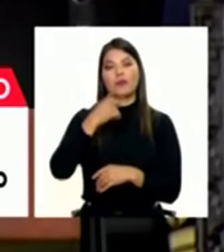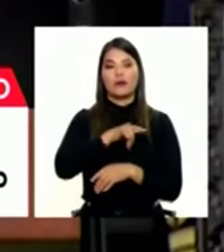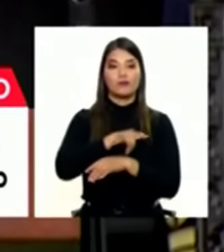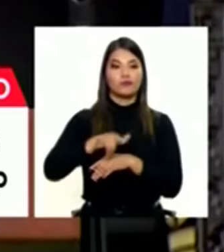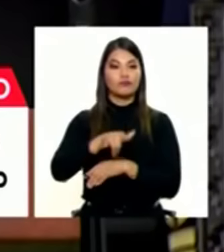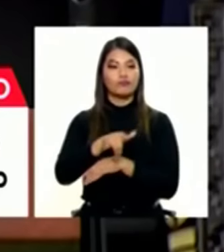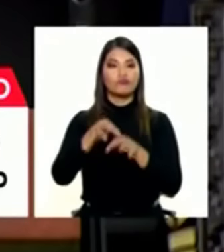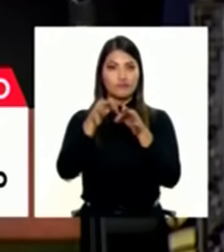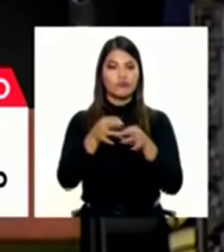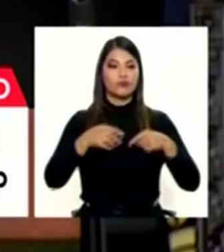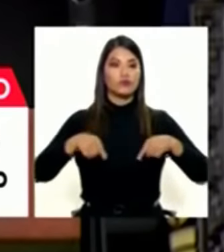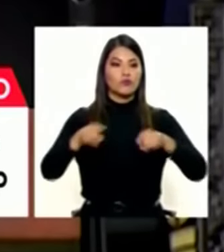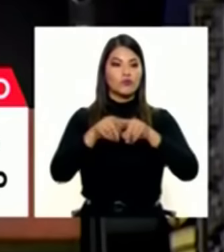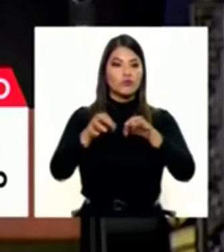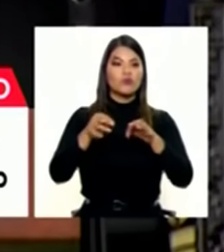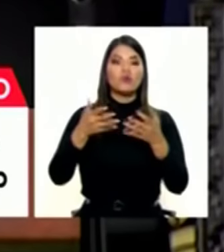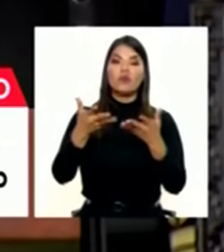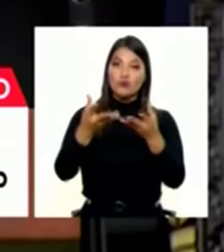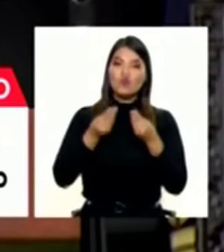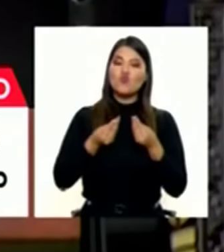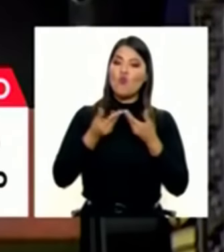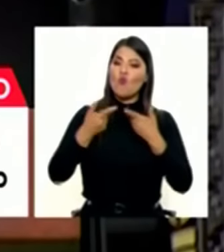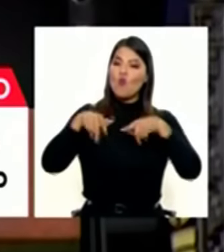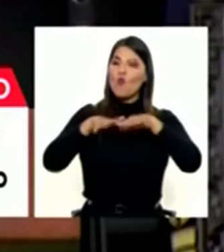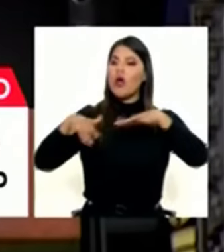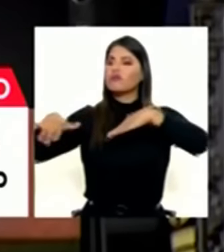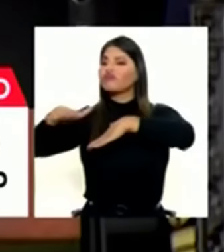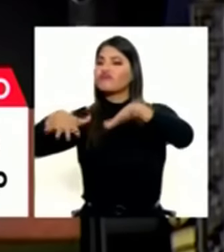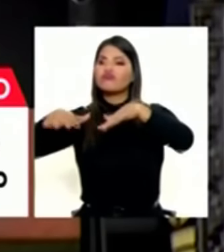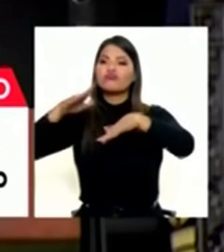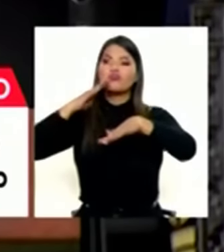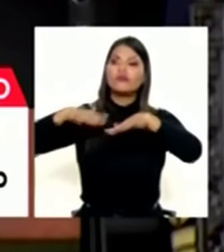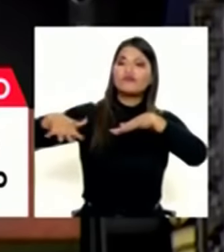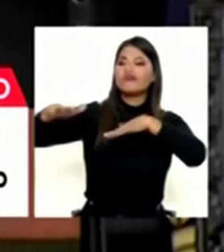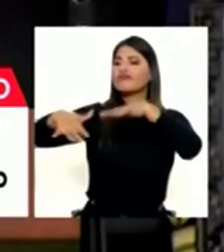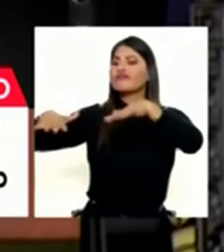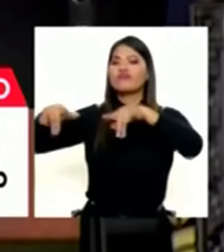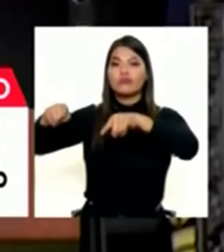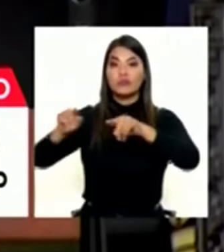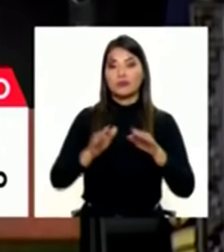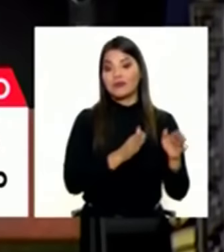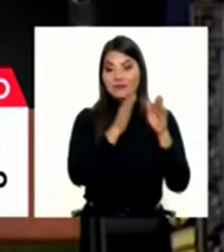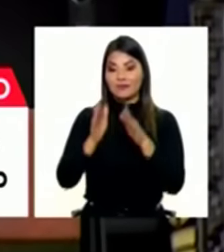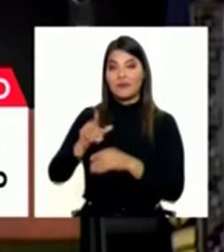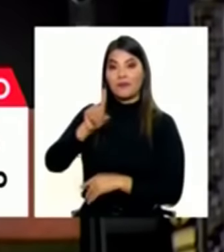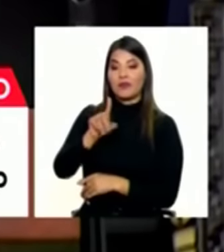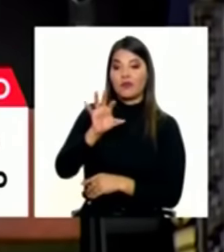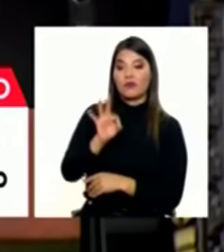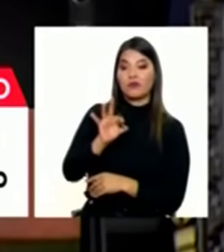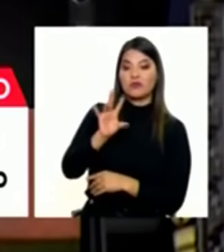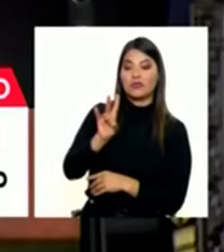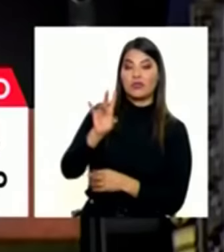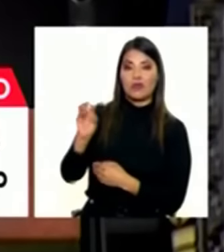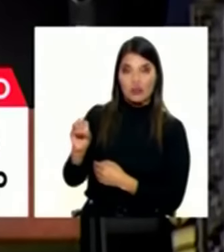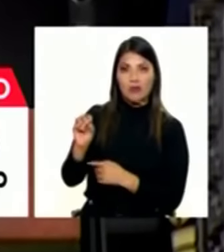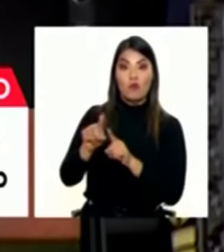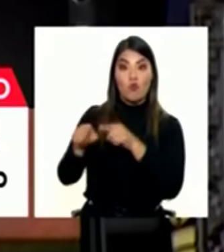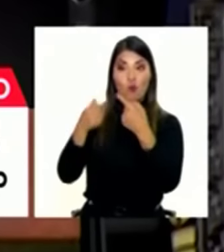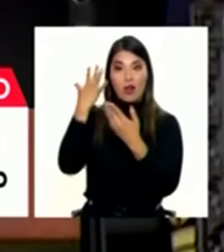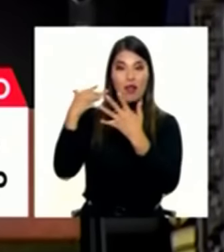de la región en operar cazas supersónicos y en 1970, tras